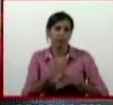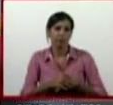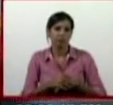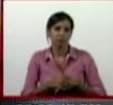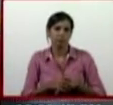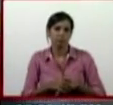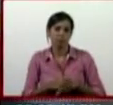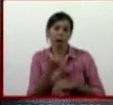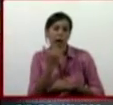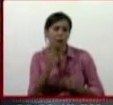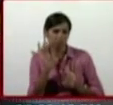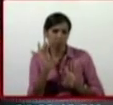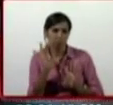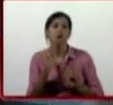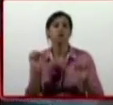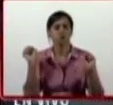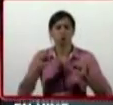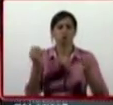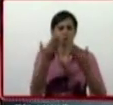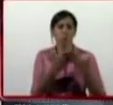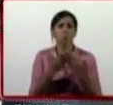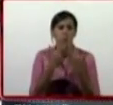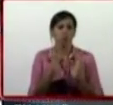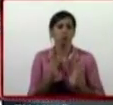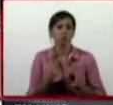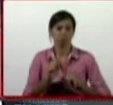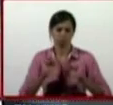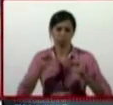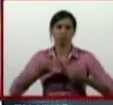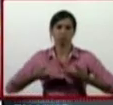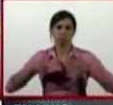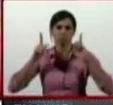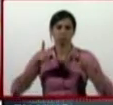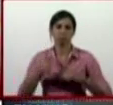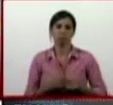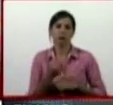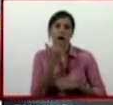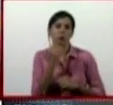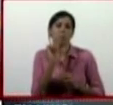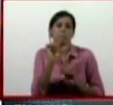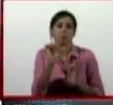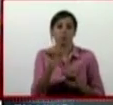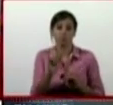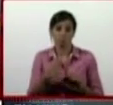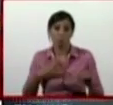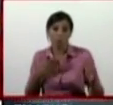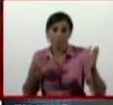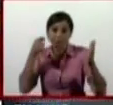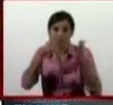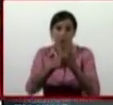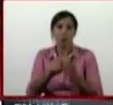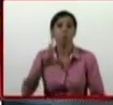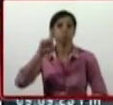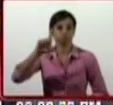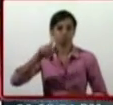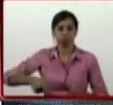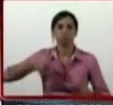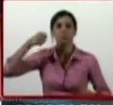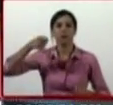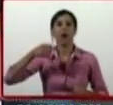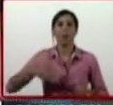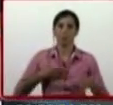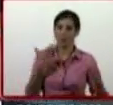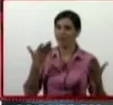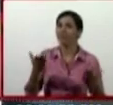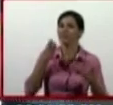cosita, estudiarás una cosita también. Si puedes pagar completo, podrás ir